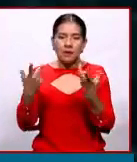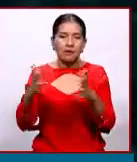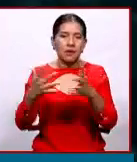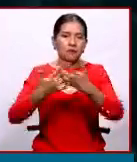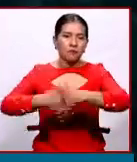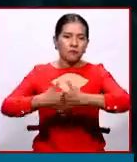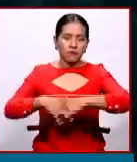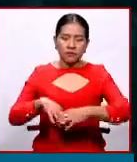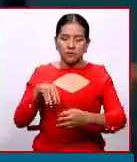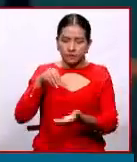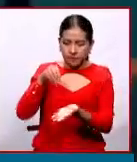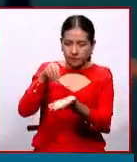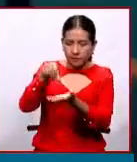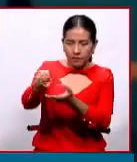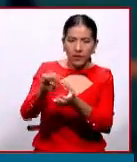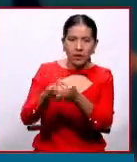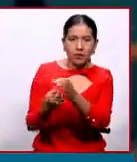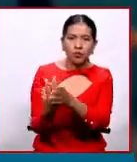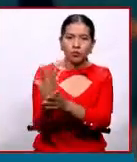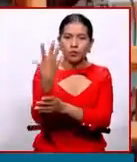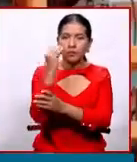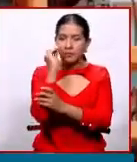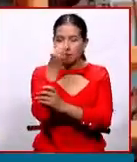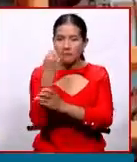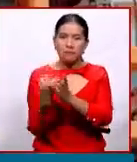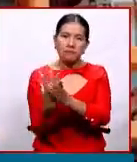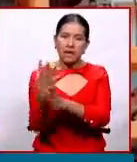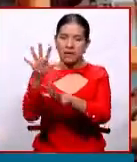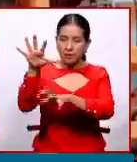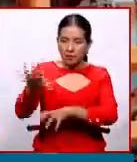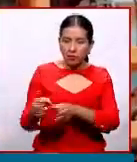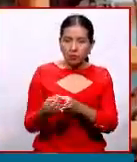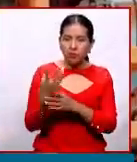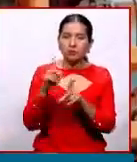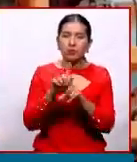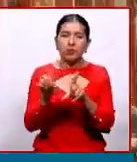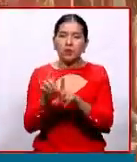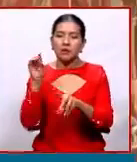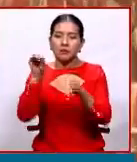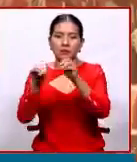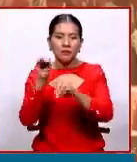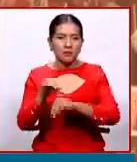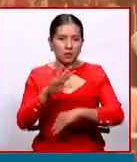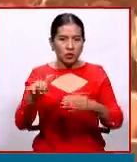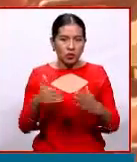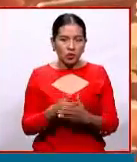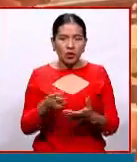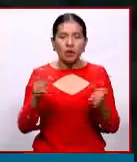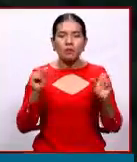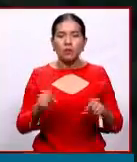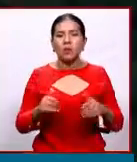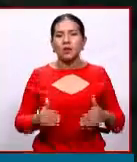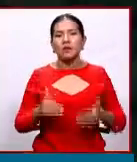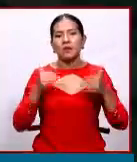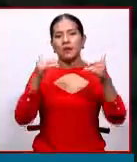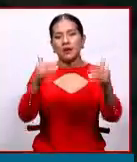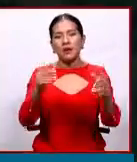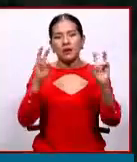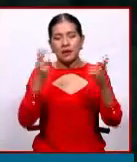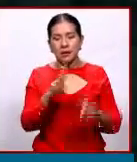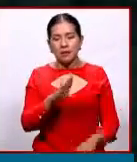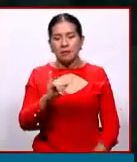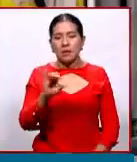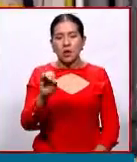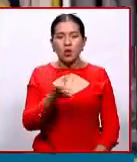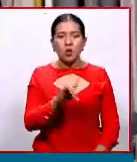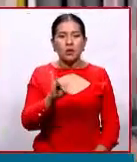la plantación de diferentes materias primas que vamos a poder utilizar para poder realizar lo que es el